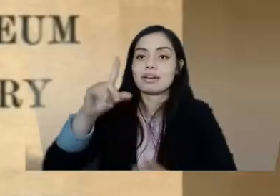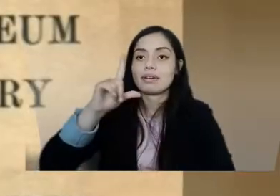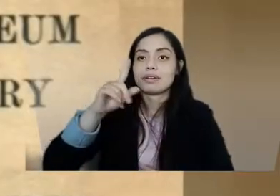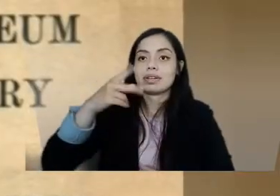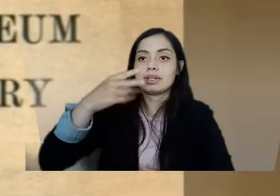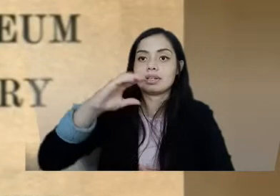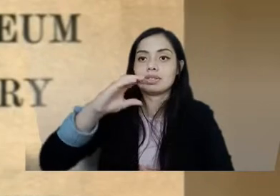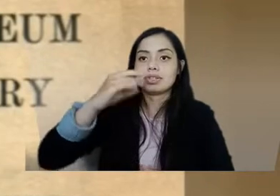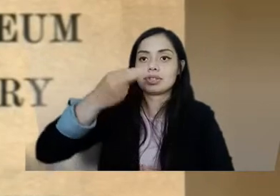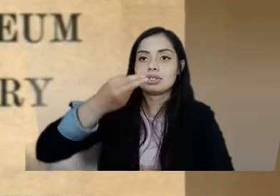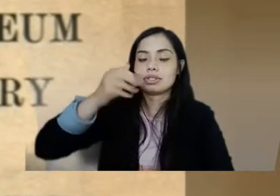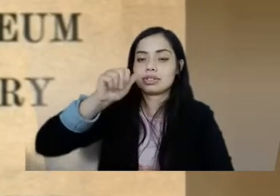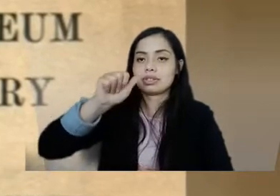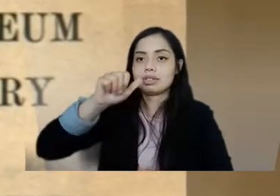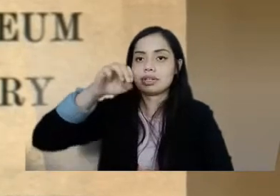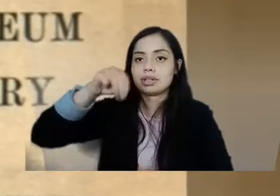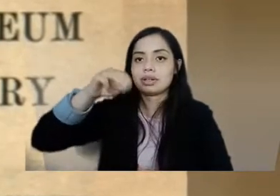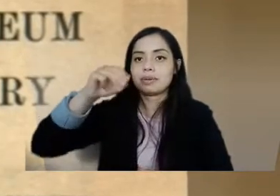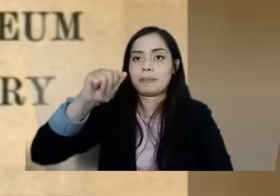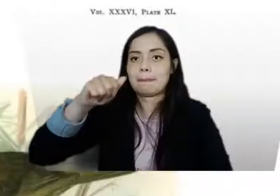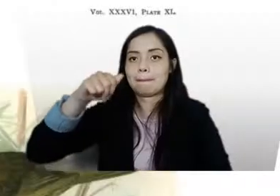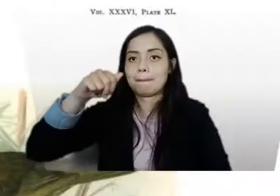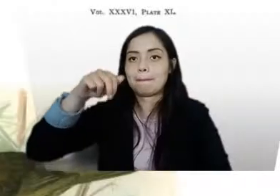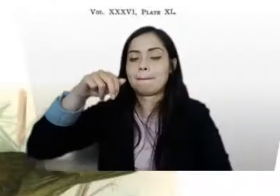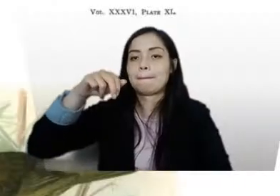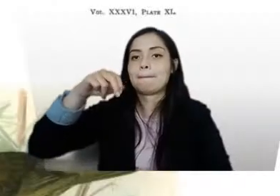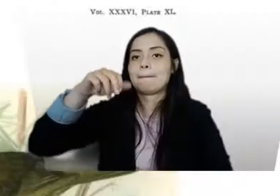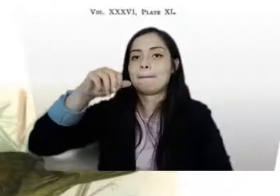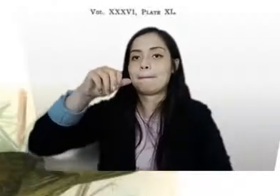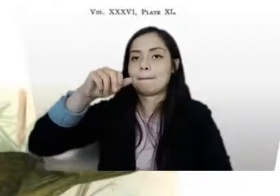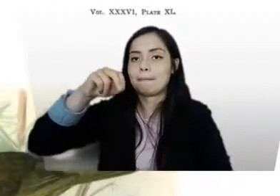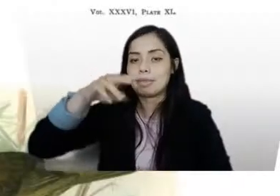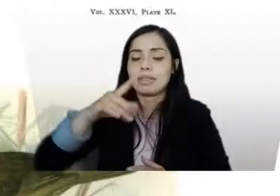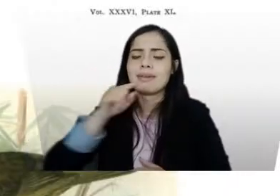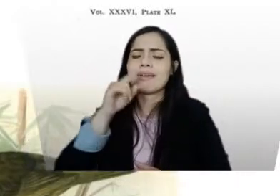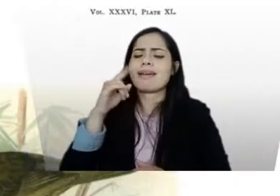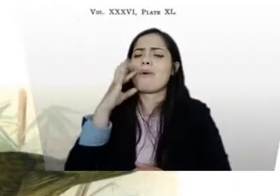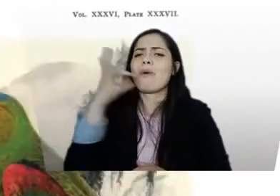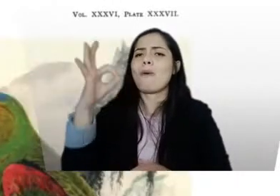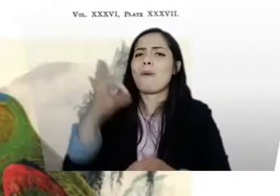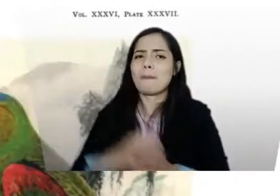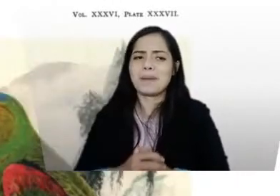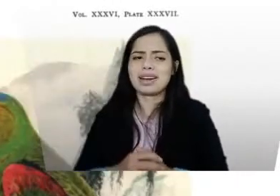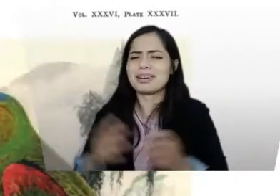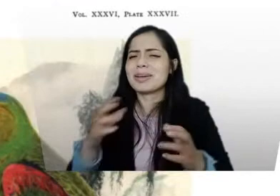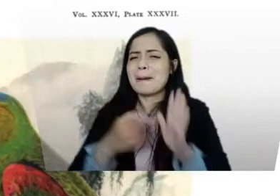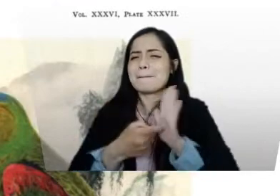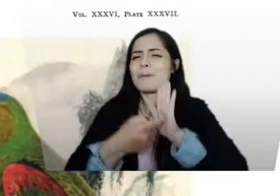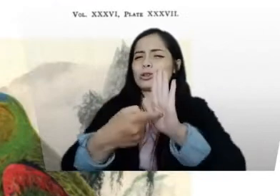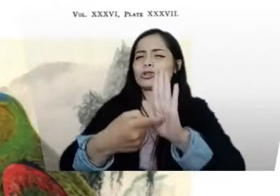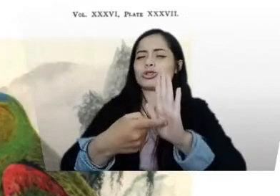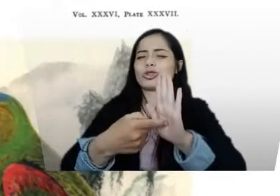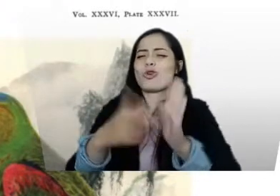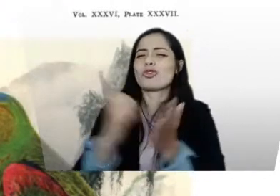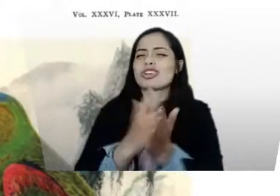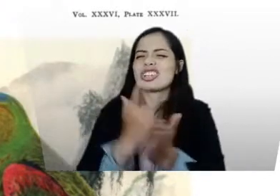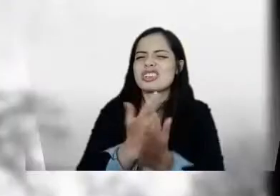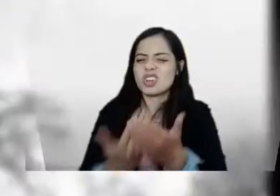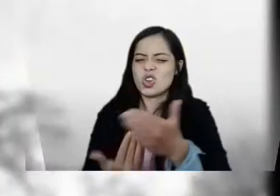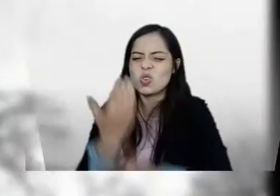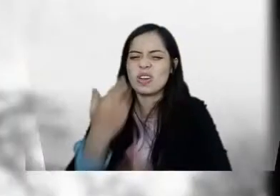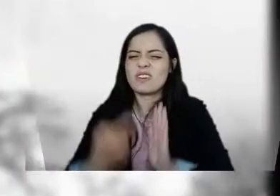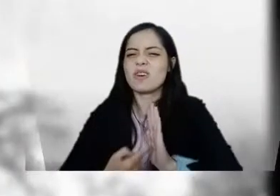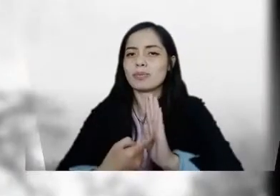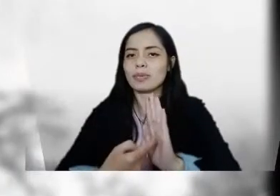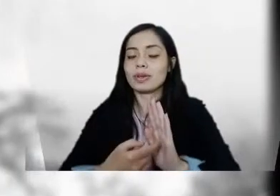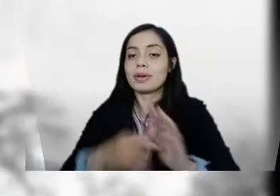publicó una obra muy importante en el año 1917, que fue una síntesis de lo que se conocía sobre las aves de Colombia en ese momento.